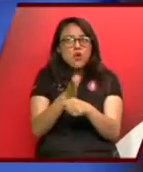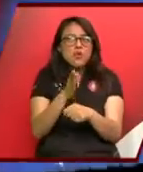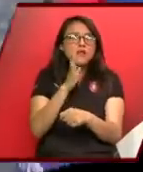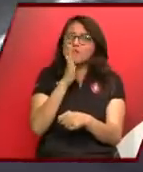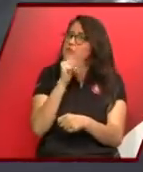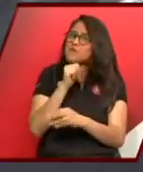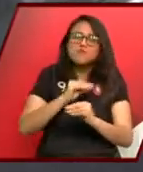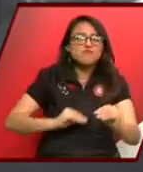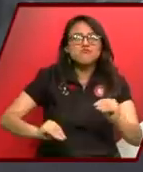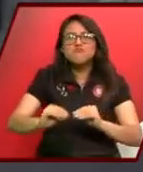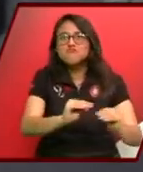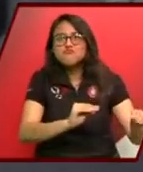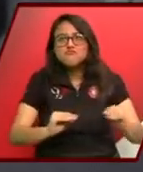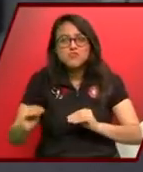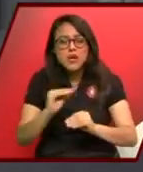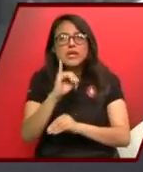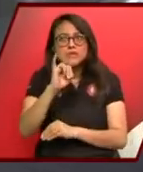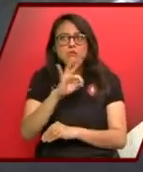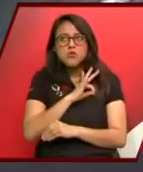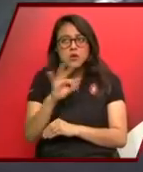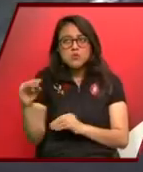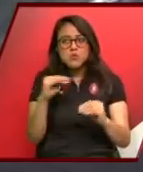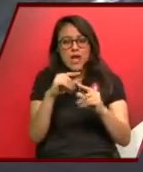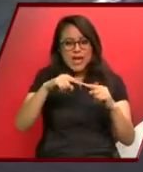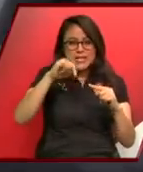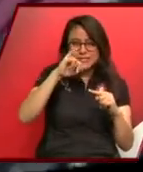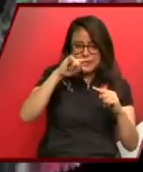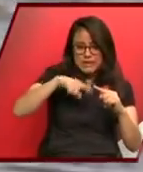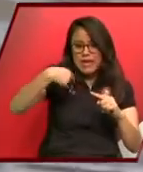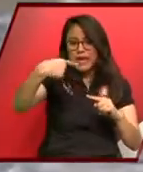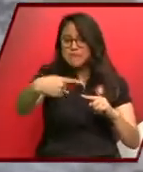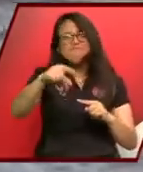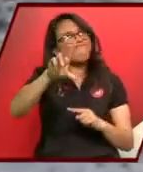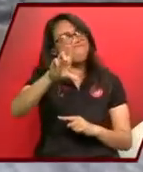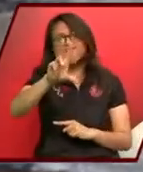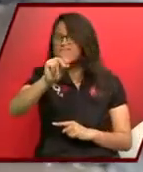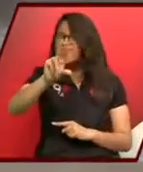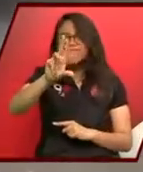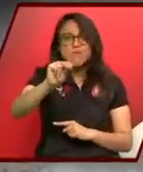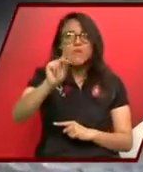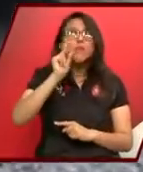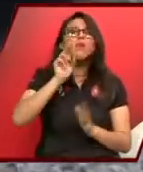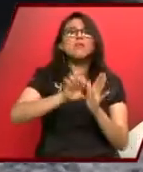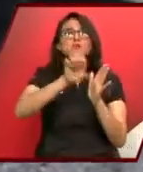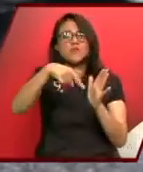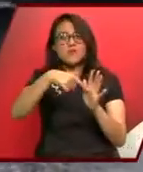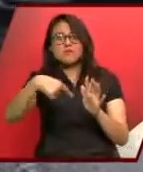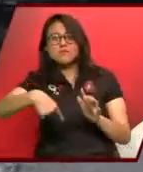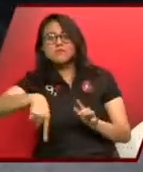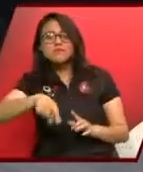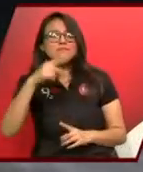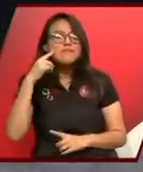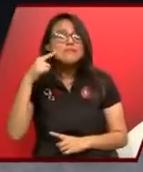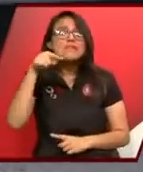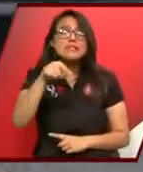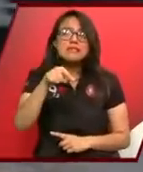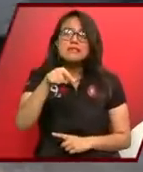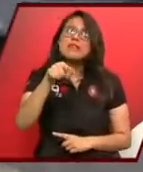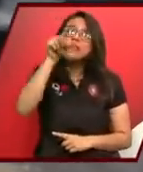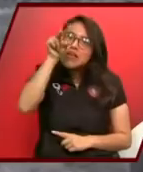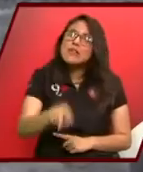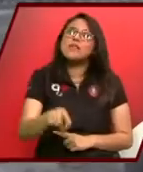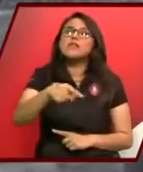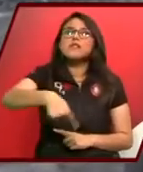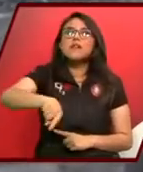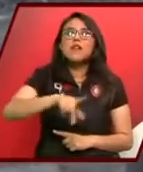pudimos pasar. Si esto está transitable, aquello no. Y si ustedes van hacia allá, verán y les constará